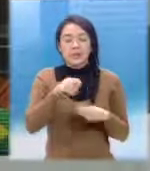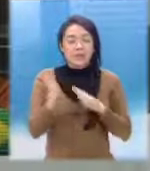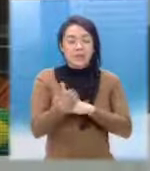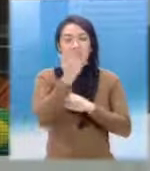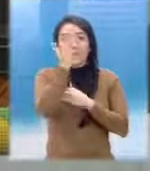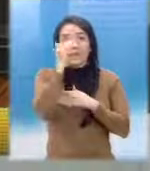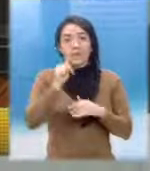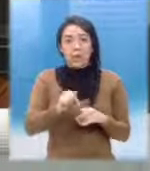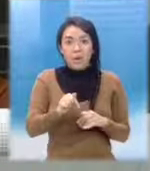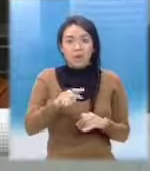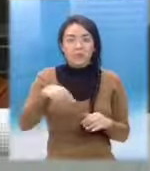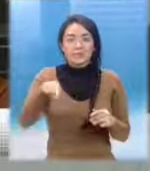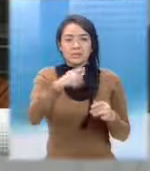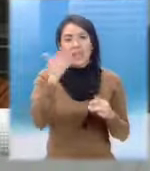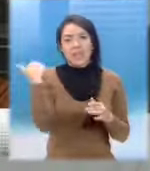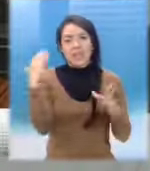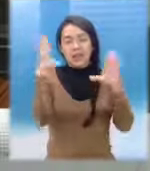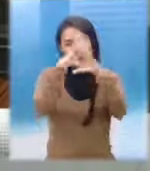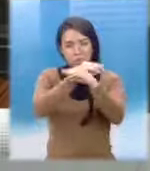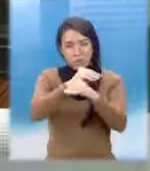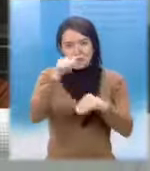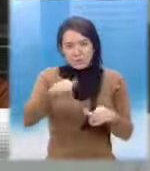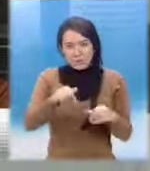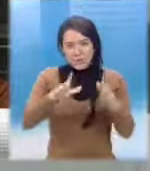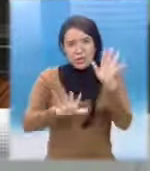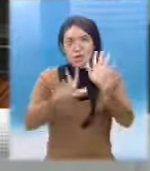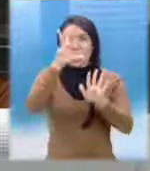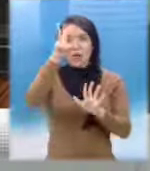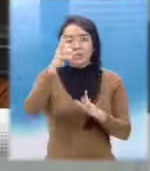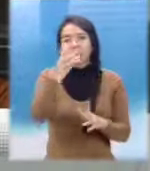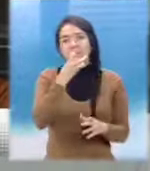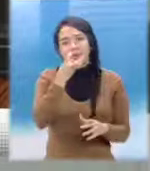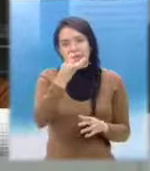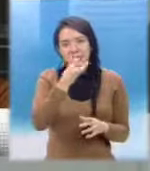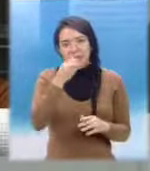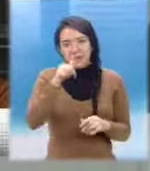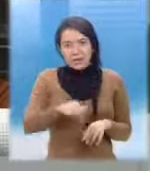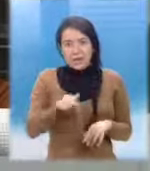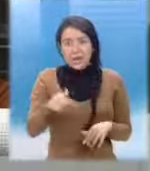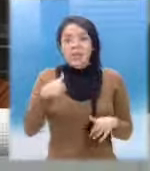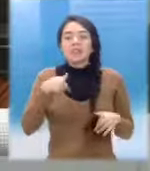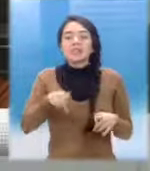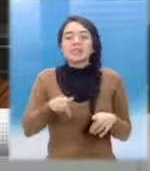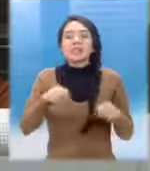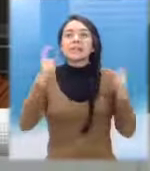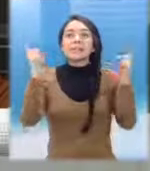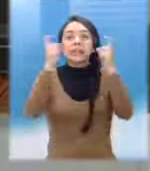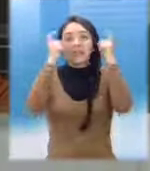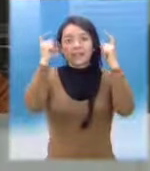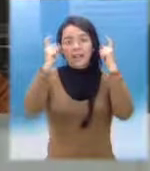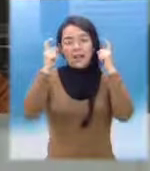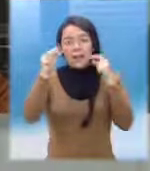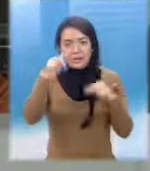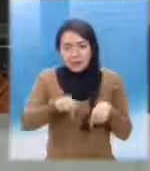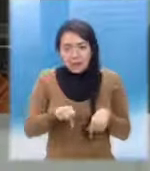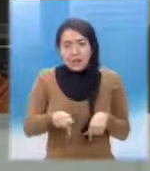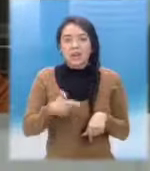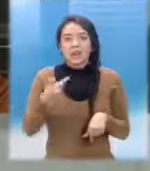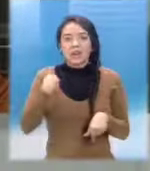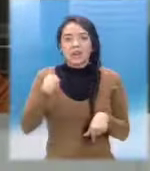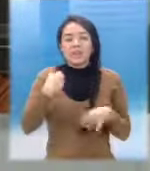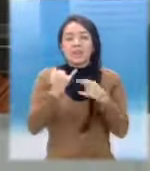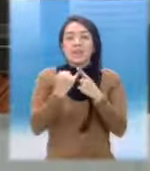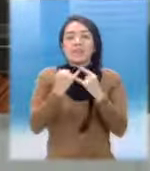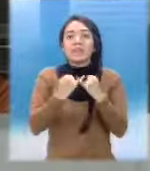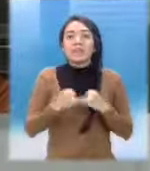propicio para examinar los logros de nuestro país en su vida independiente y